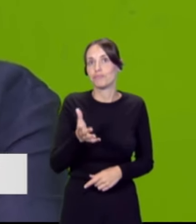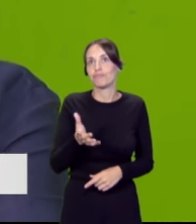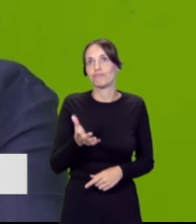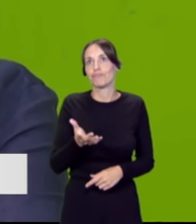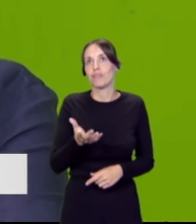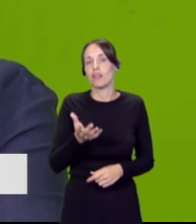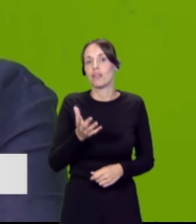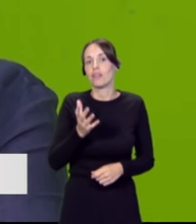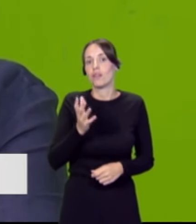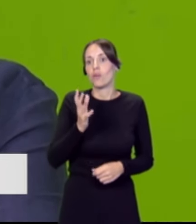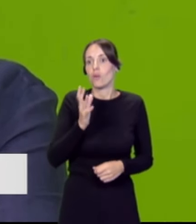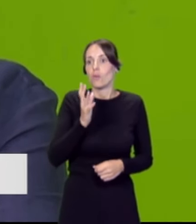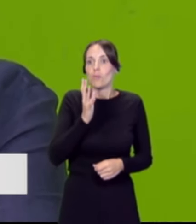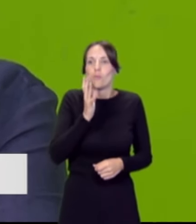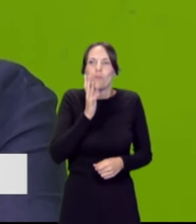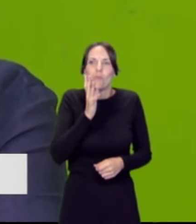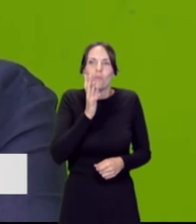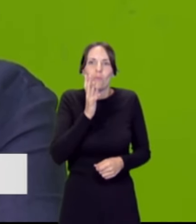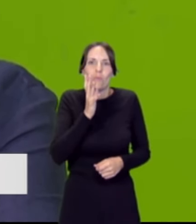garantizando